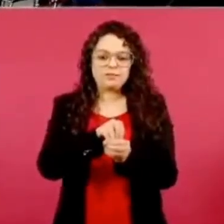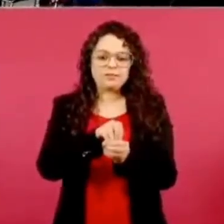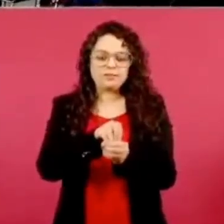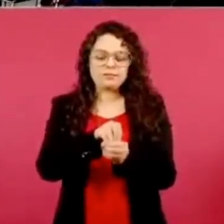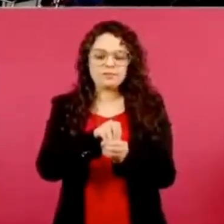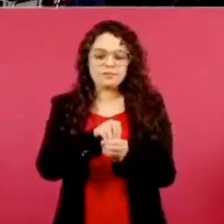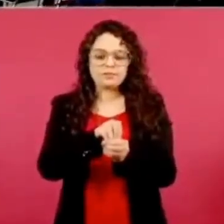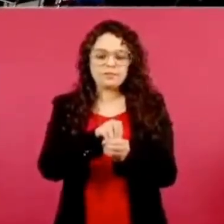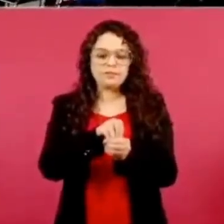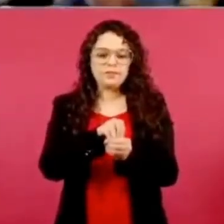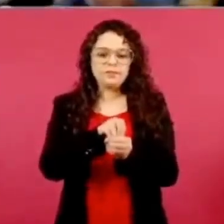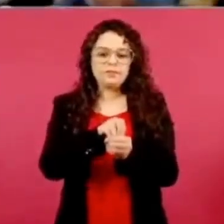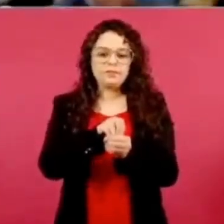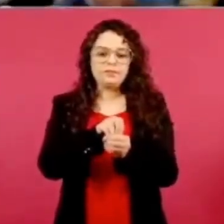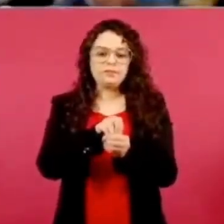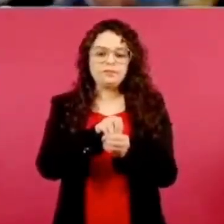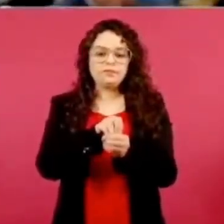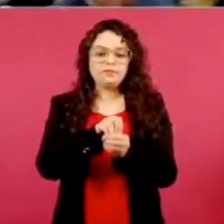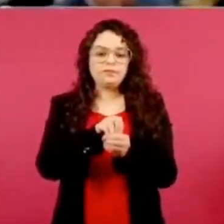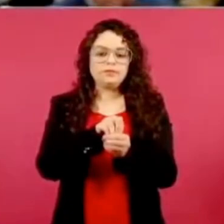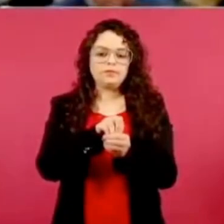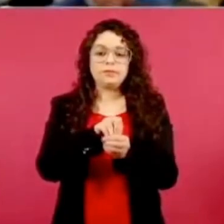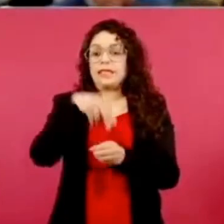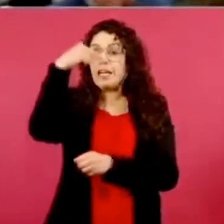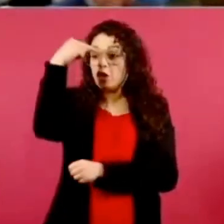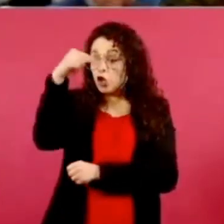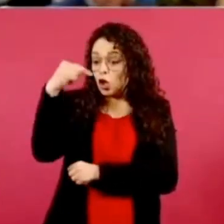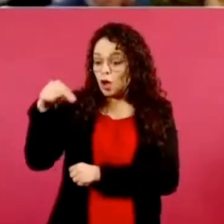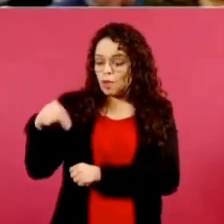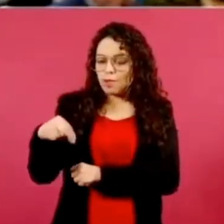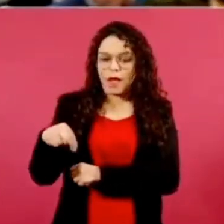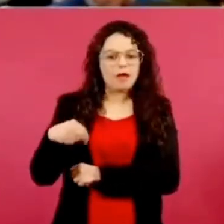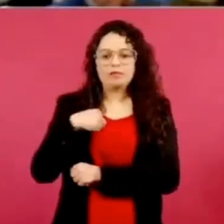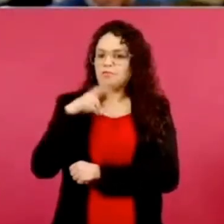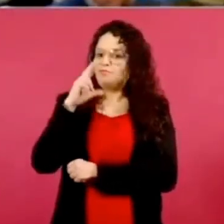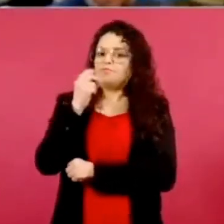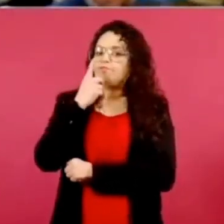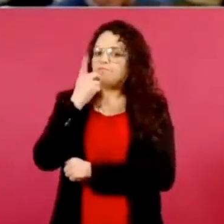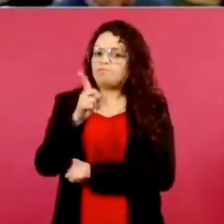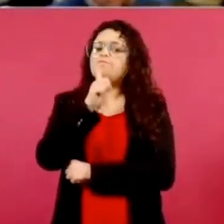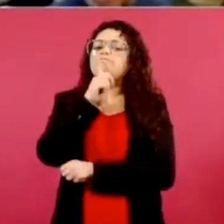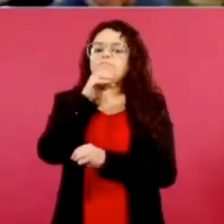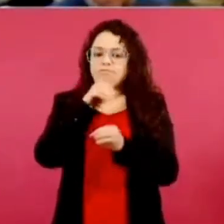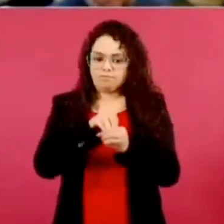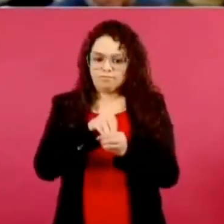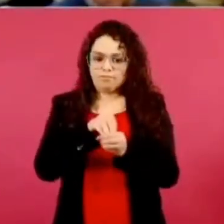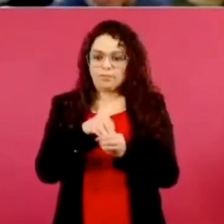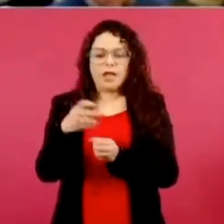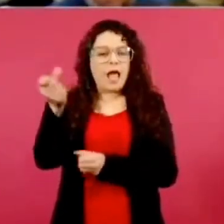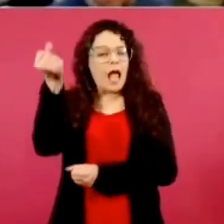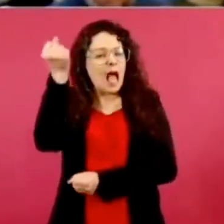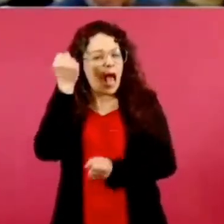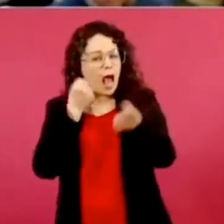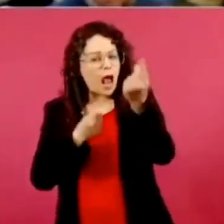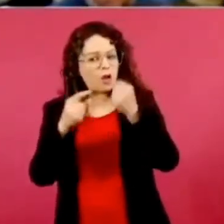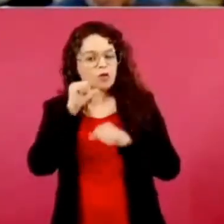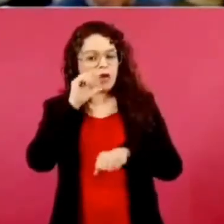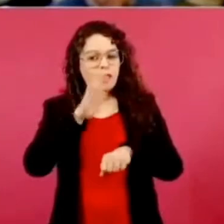ahí. Y no voy a dar los nombres de las personas, voy a mencionar solamente algunos para que se den